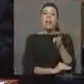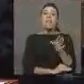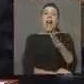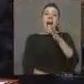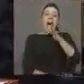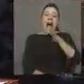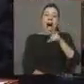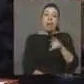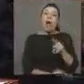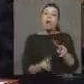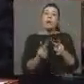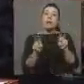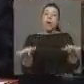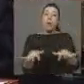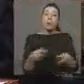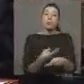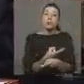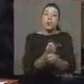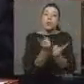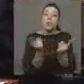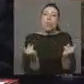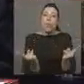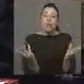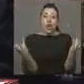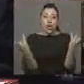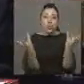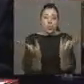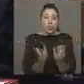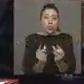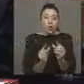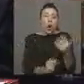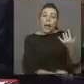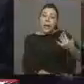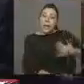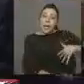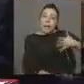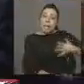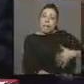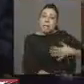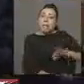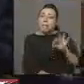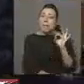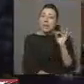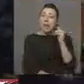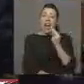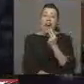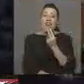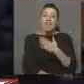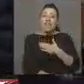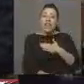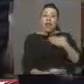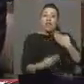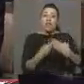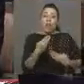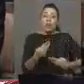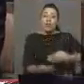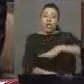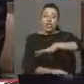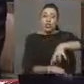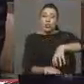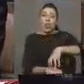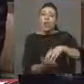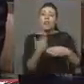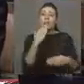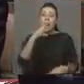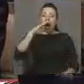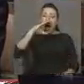como un recurso público escaso, de importancia capital para la vida y funcionamiento de ciudades y campos.